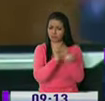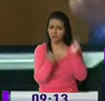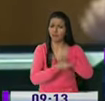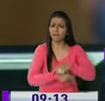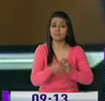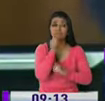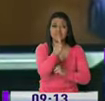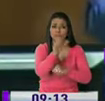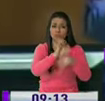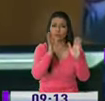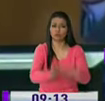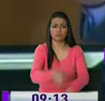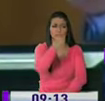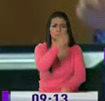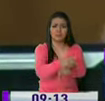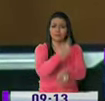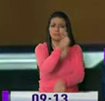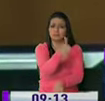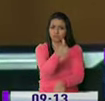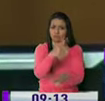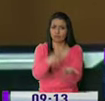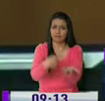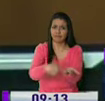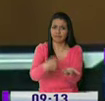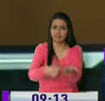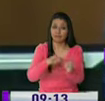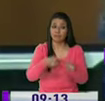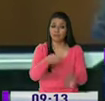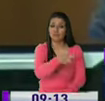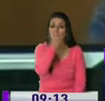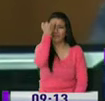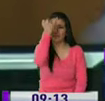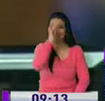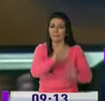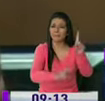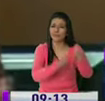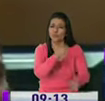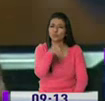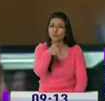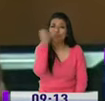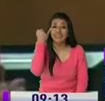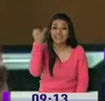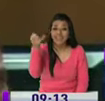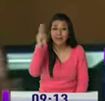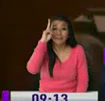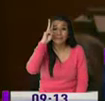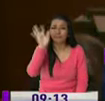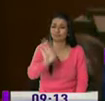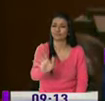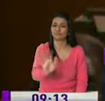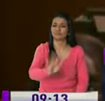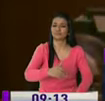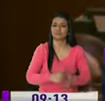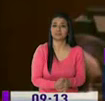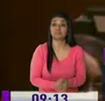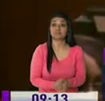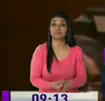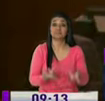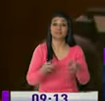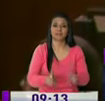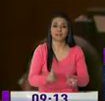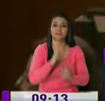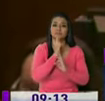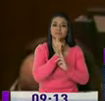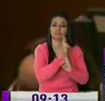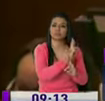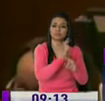el pueblo el que debata! ¡Pero que no nos sometamos a votar por preguntas maquinadas por ustedes! y hubo réplica desde la bancada